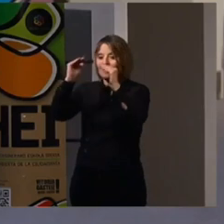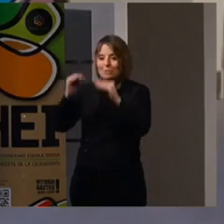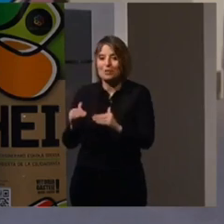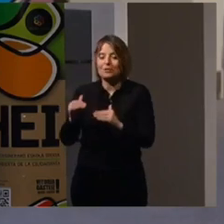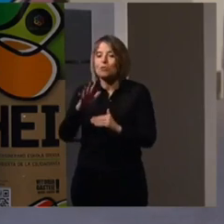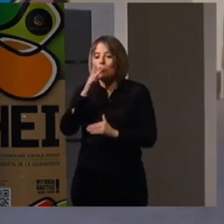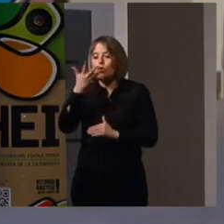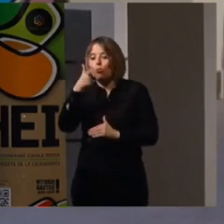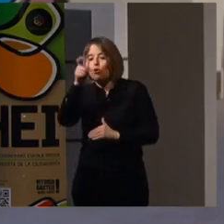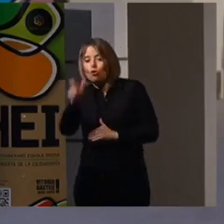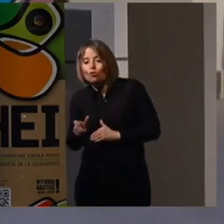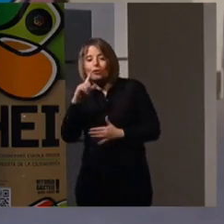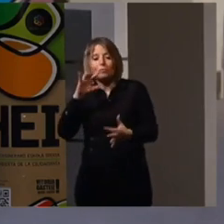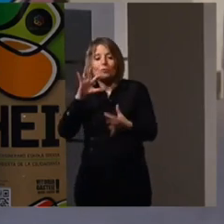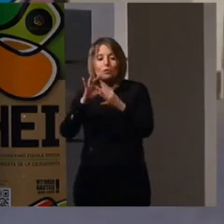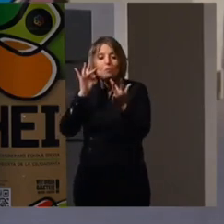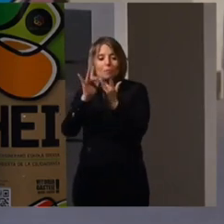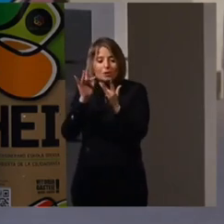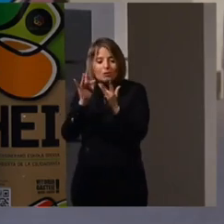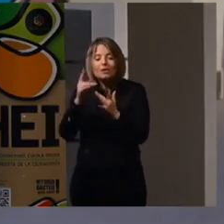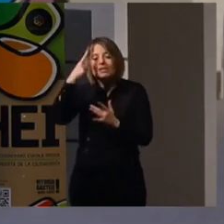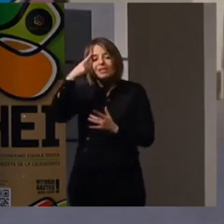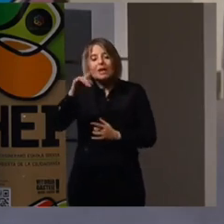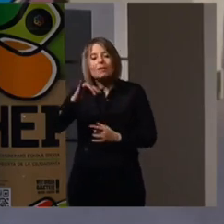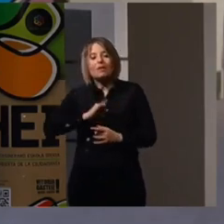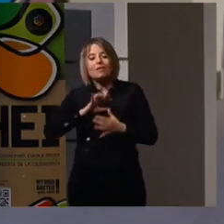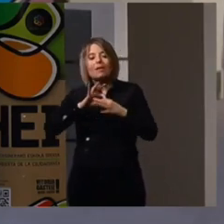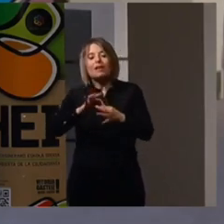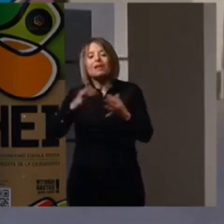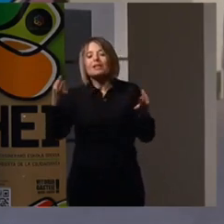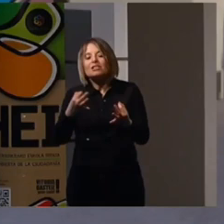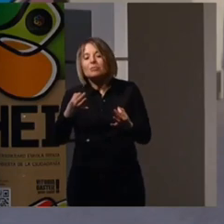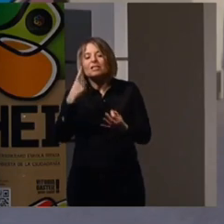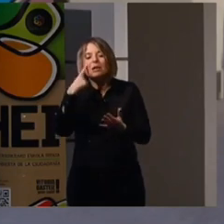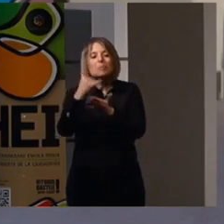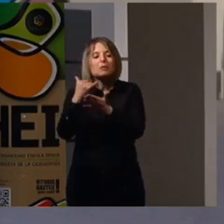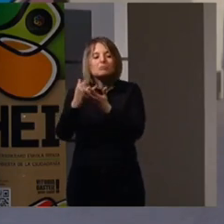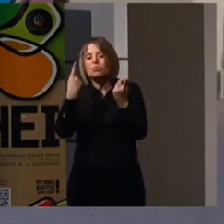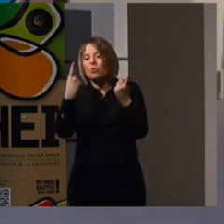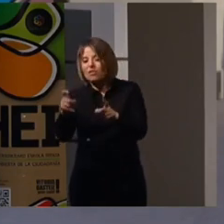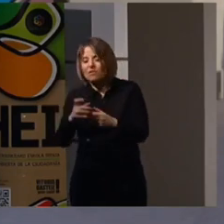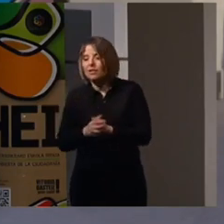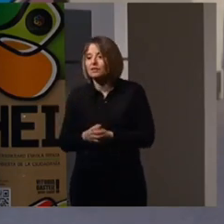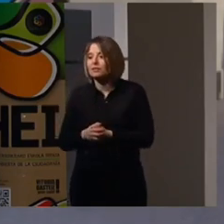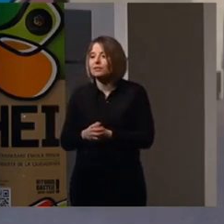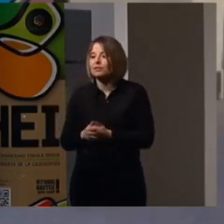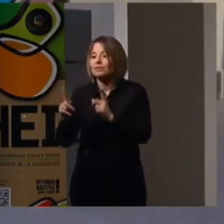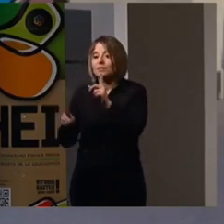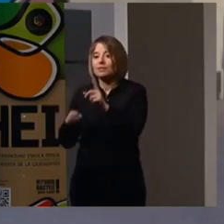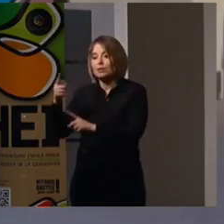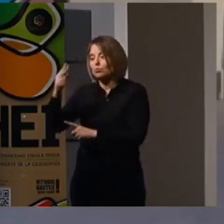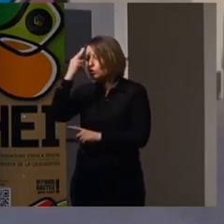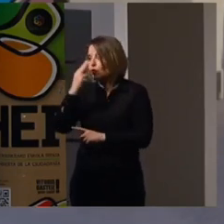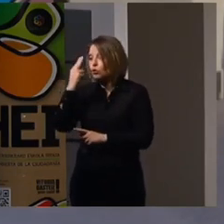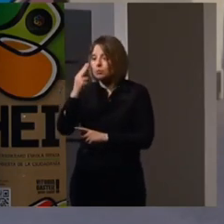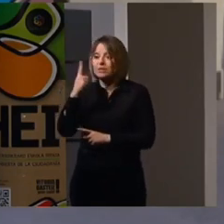precisamente porque te conoce, porque tiene un vínculo contigo, porque es capaz de identificar qué te pasa y qué no, de no hacerte pruebas innecesarias. Y luego tenemos unos hospitales